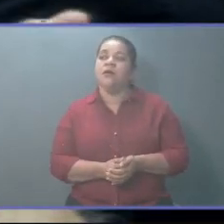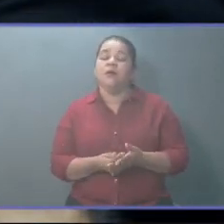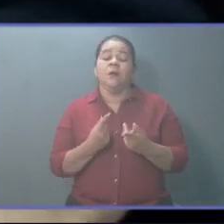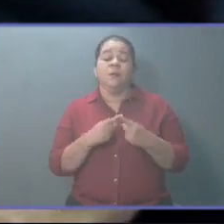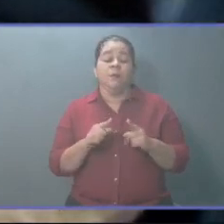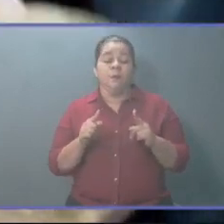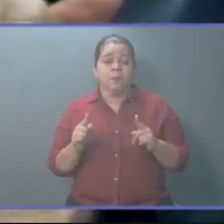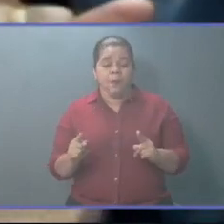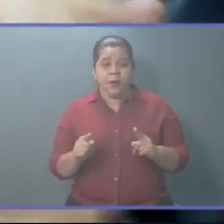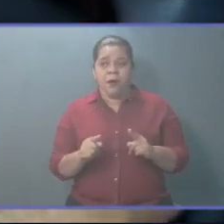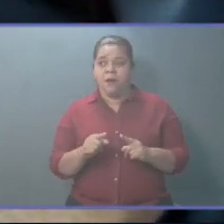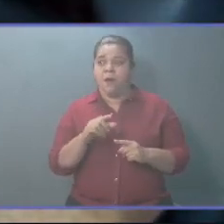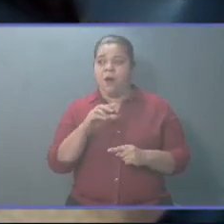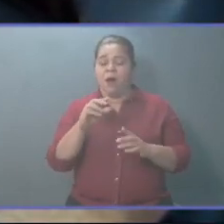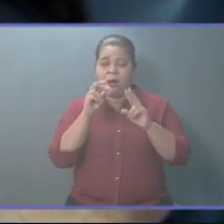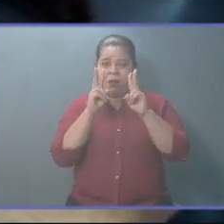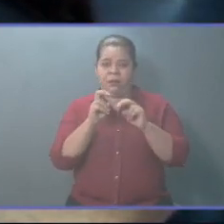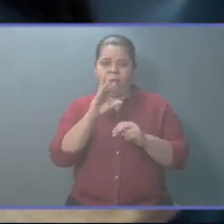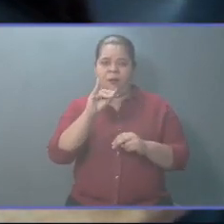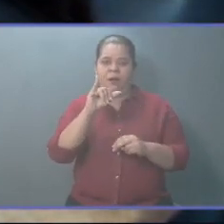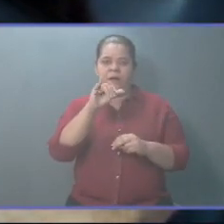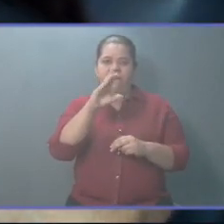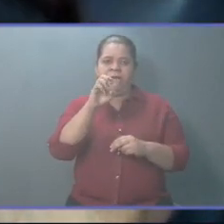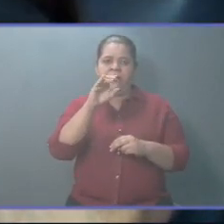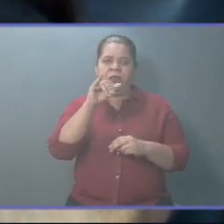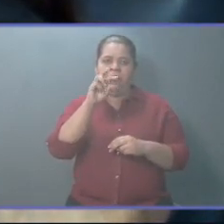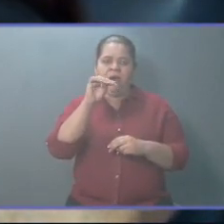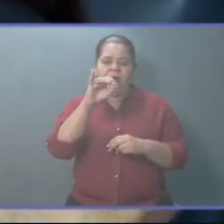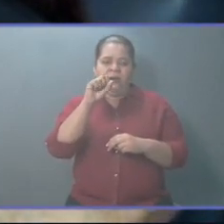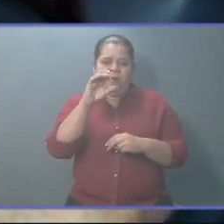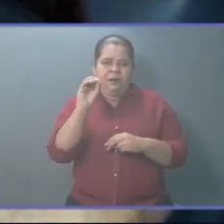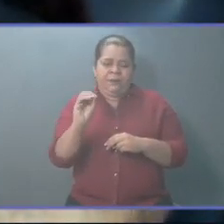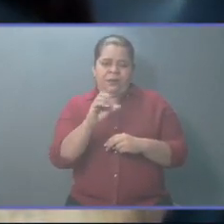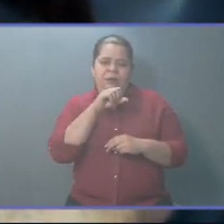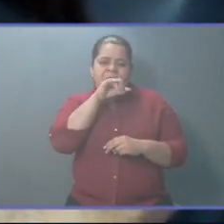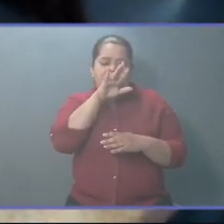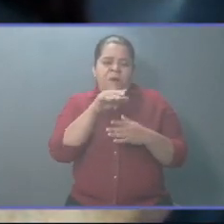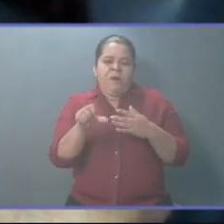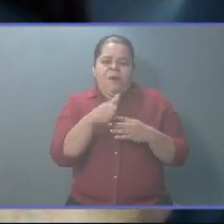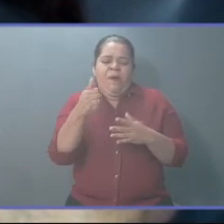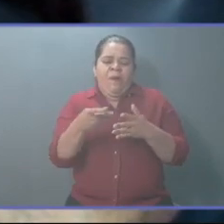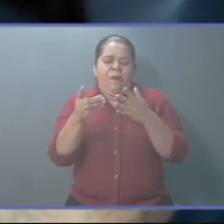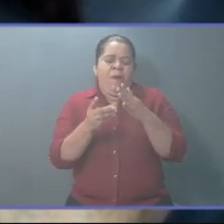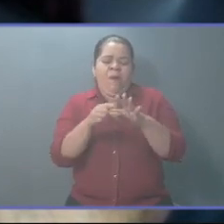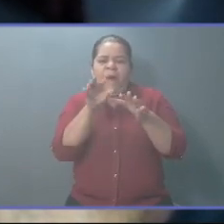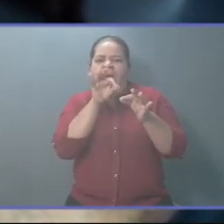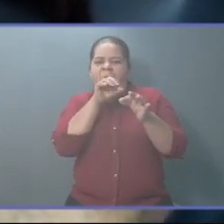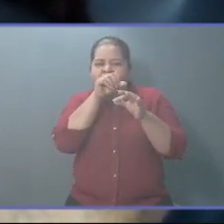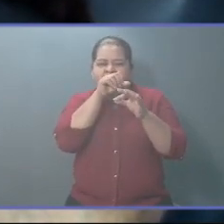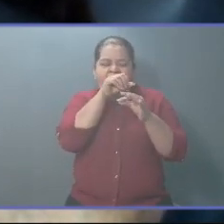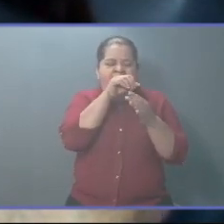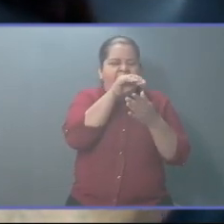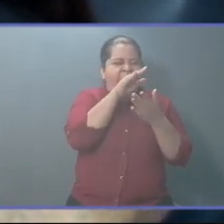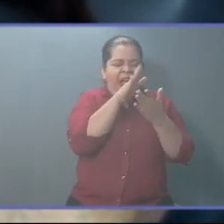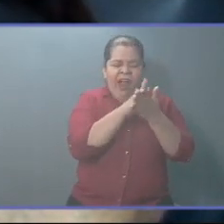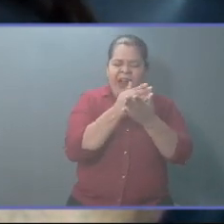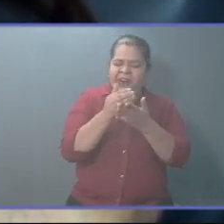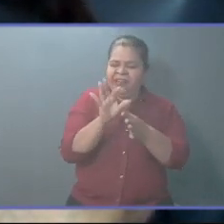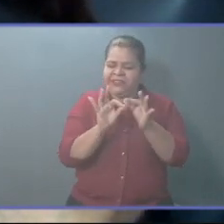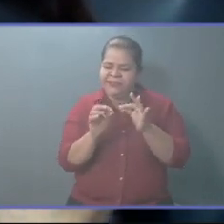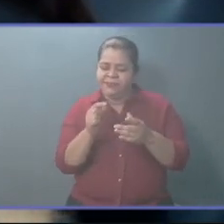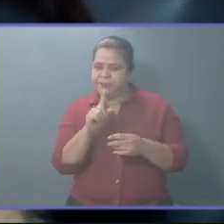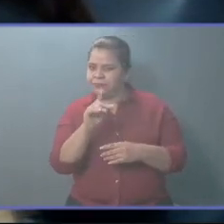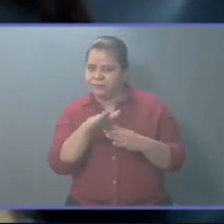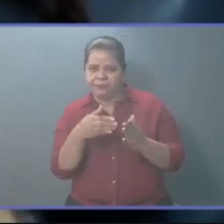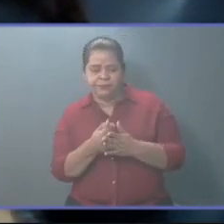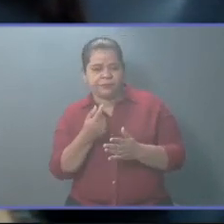caso del fideicomiso, con el otro decreto comparten algunos, no todos. Por ejemplo,